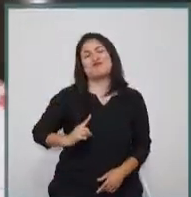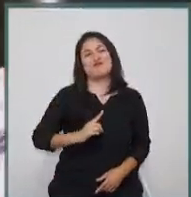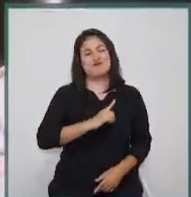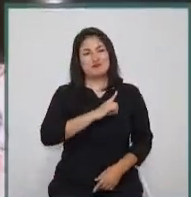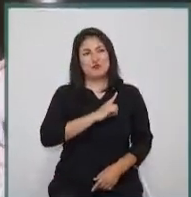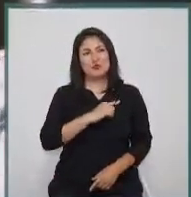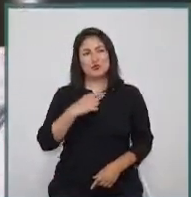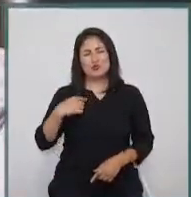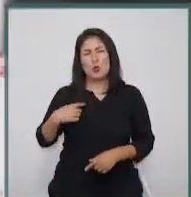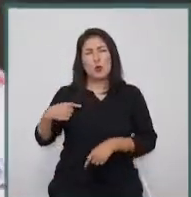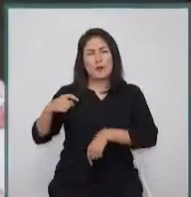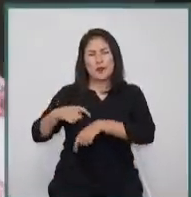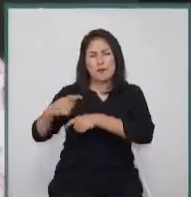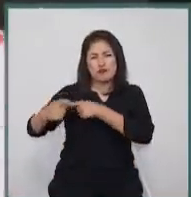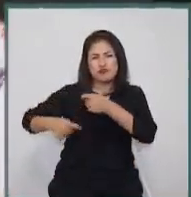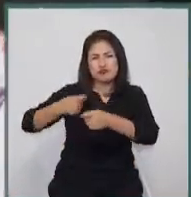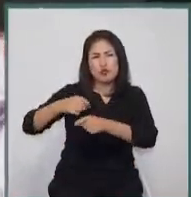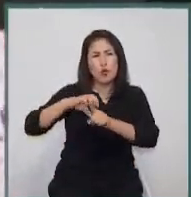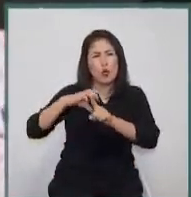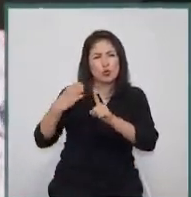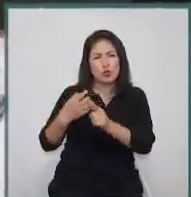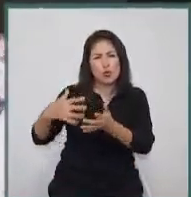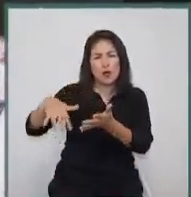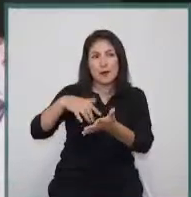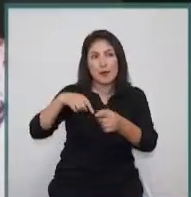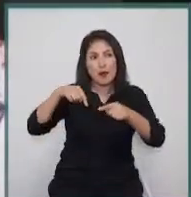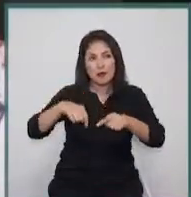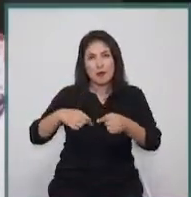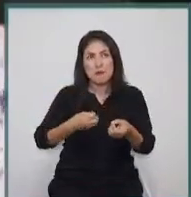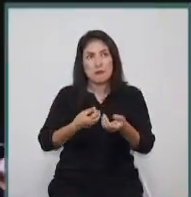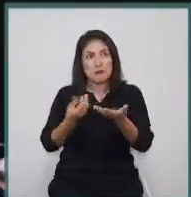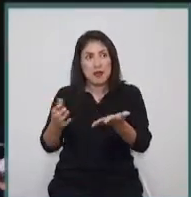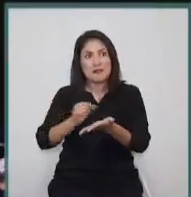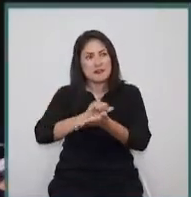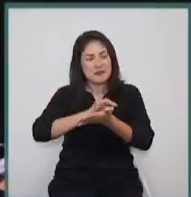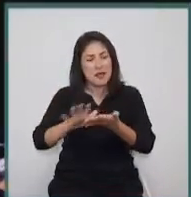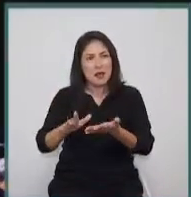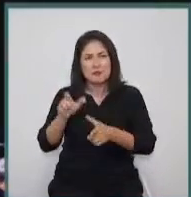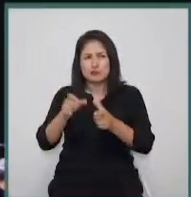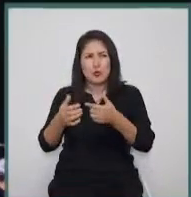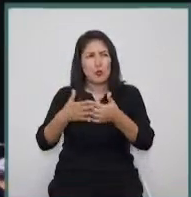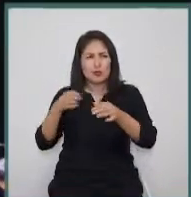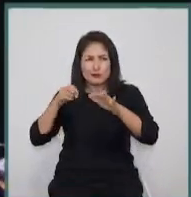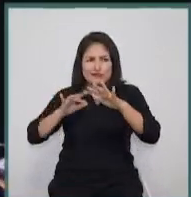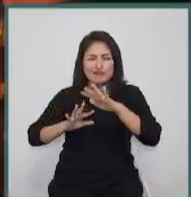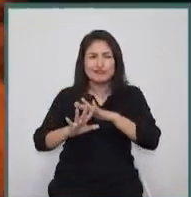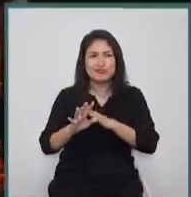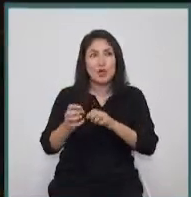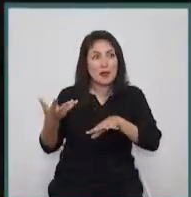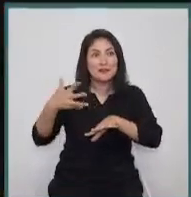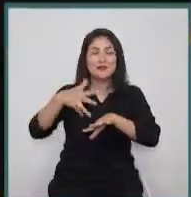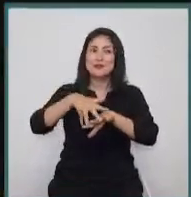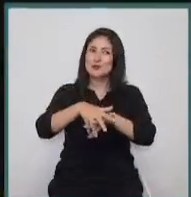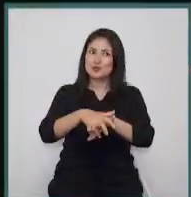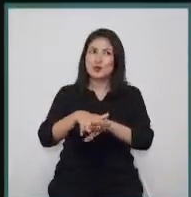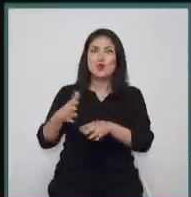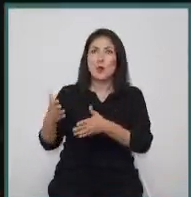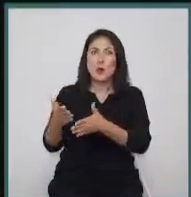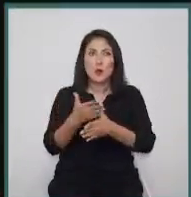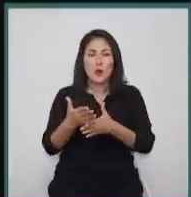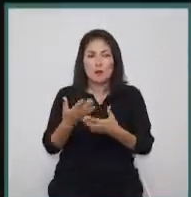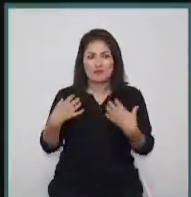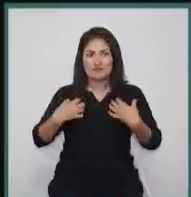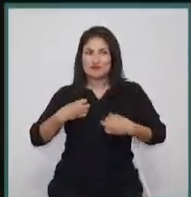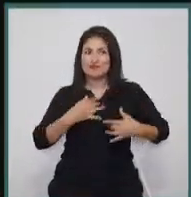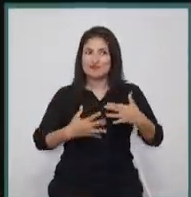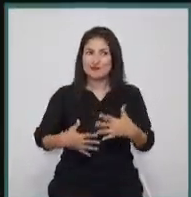de ser peruana, vivir, trascender a través de nuestra cultura, nuestros bailes y estos espacios gratuitos para todos, inclusivos, que